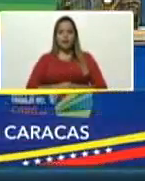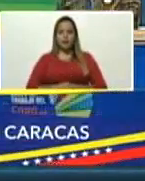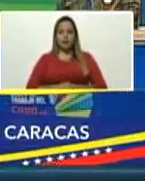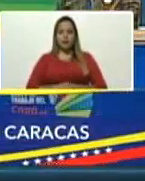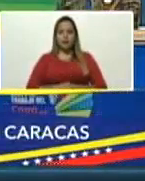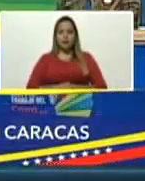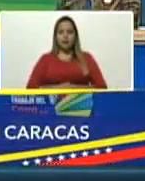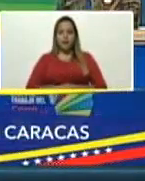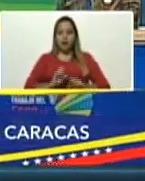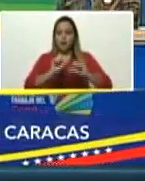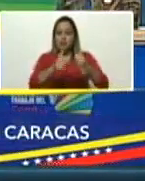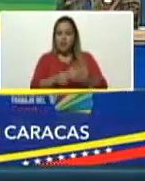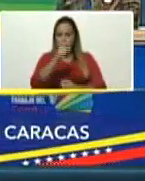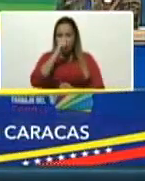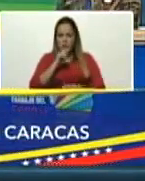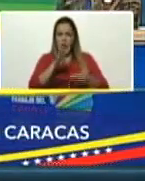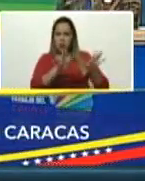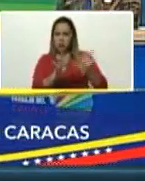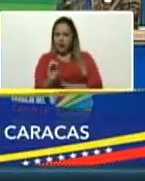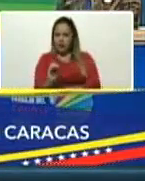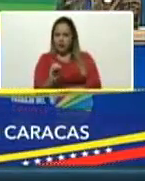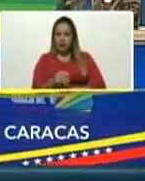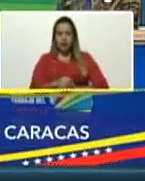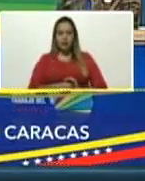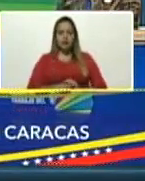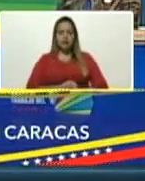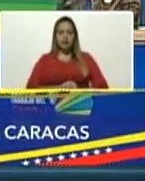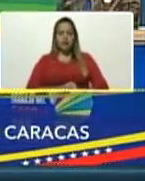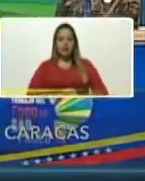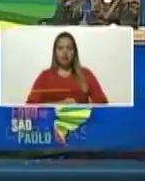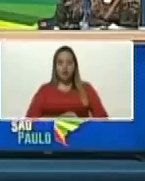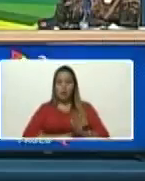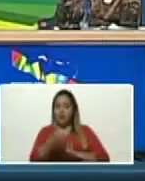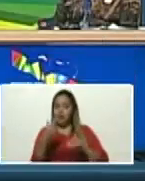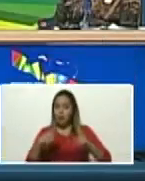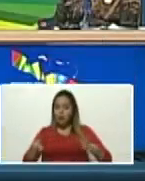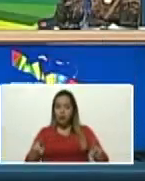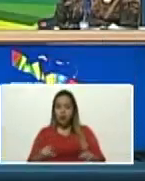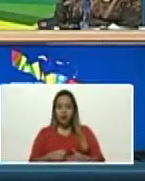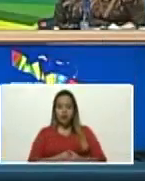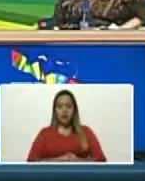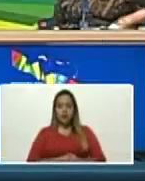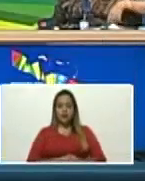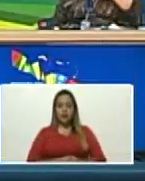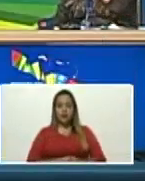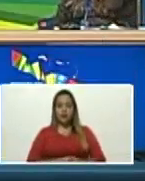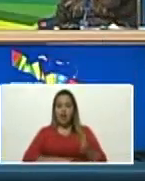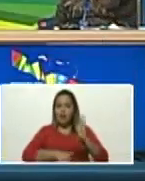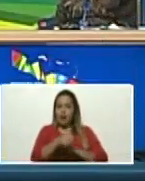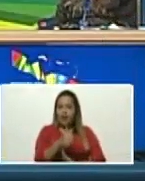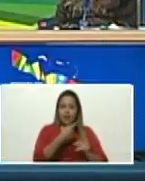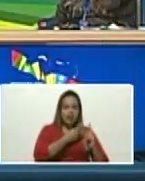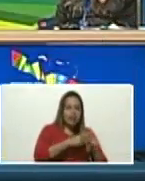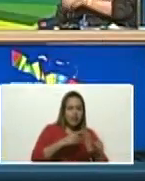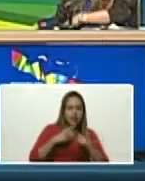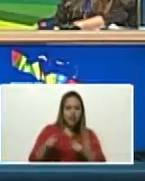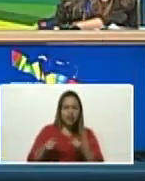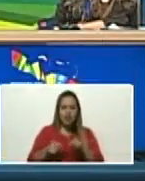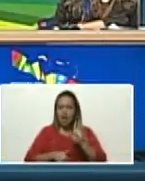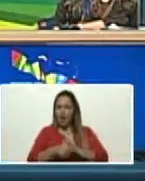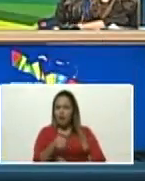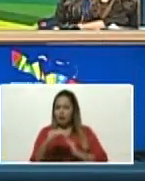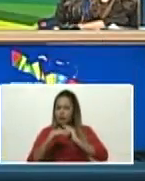desde la década de los 90. La más democrática, la más diversa, la más